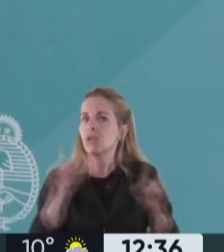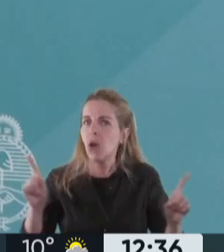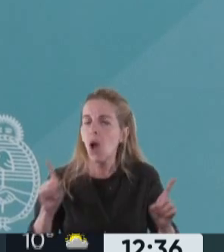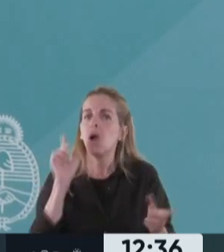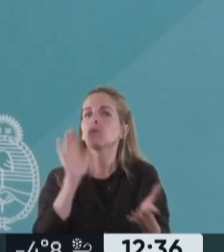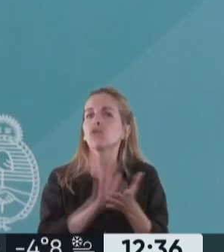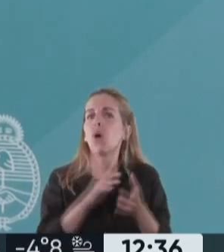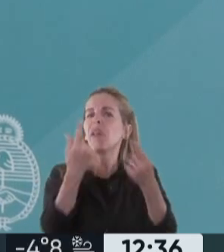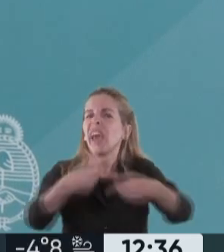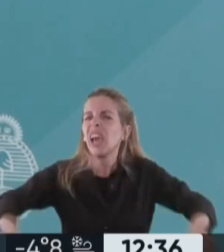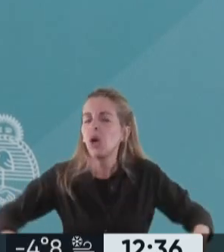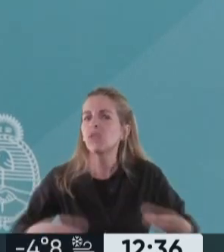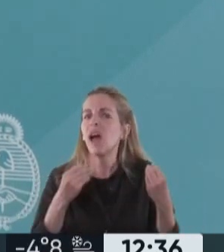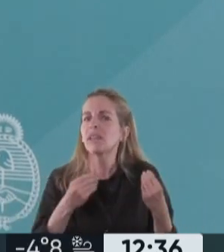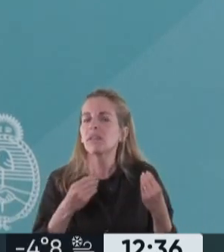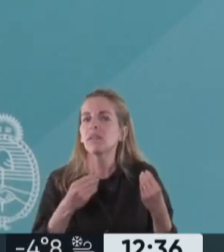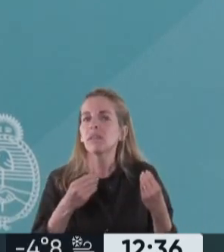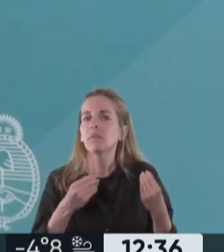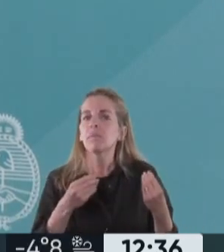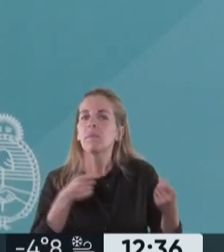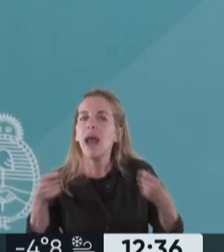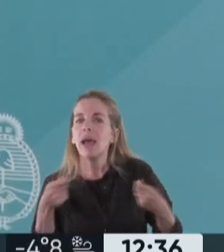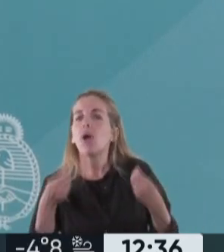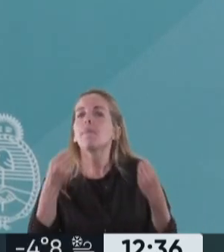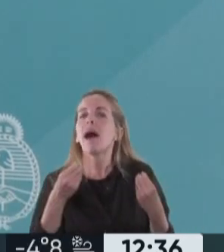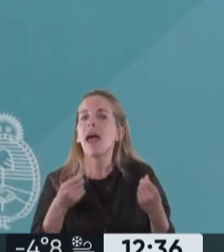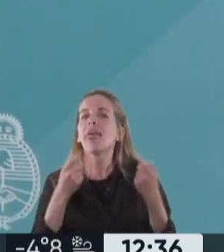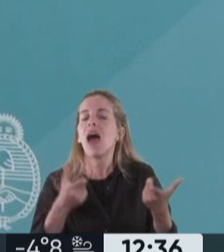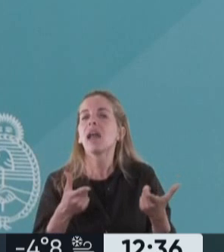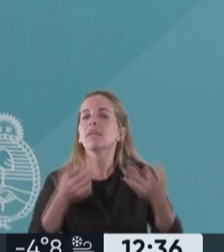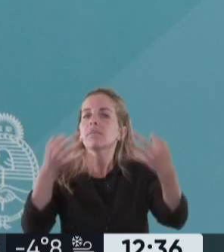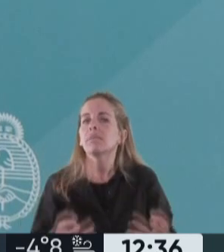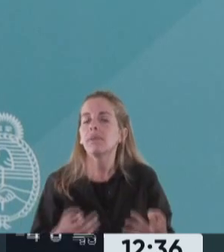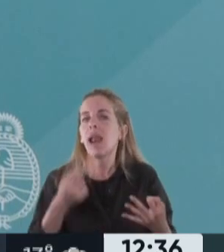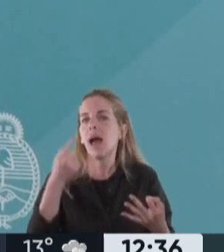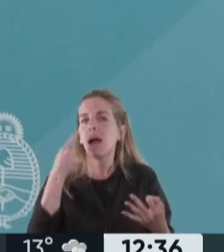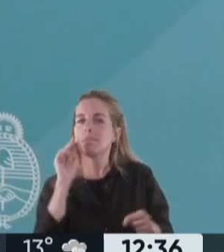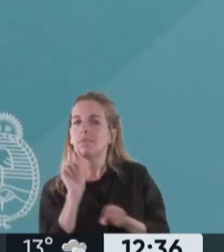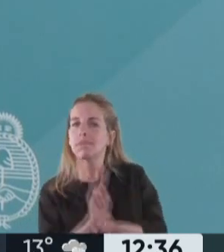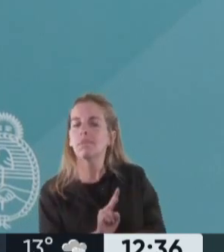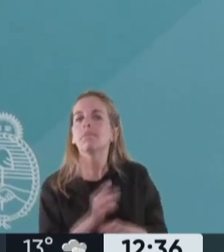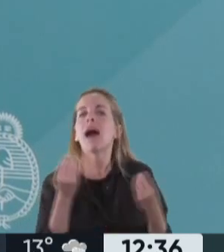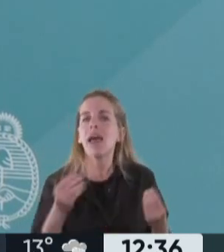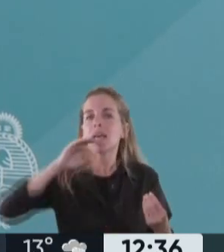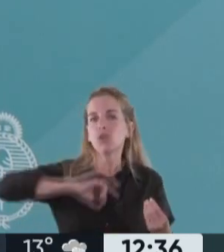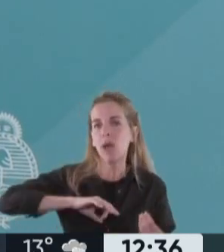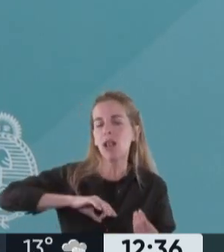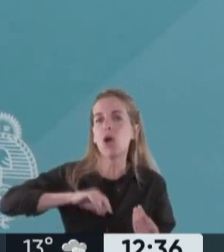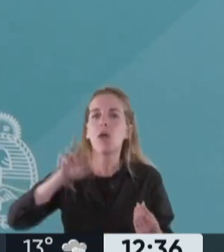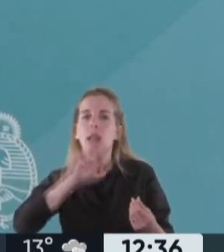qué instrumentos ha utilizado para garantizar que el ingreso de las trabajadoras y de